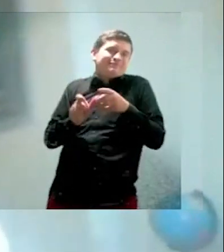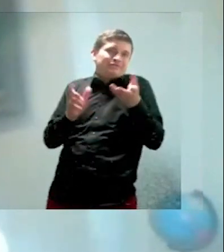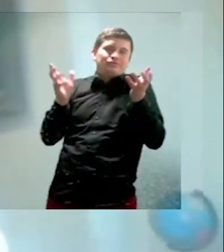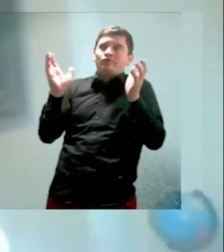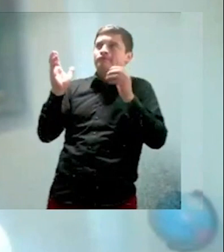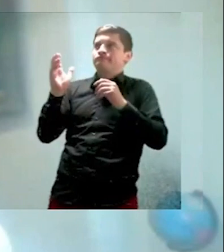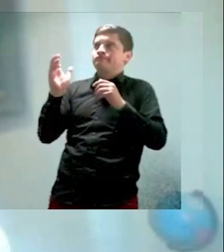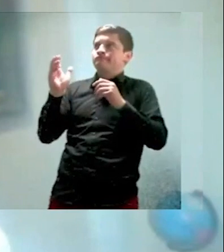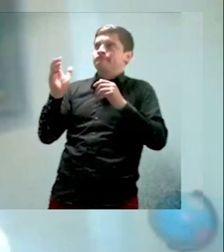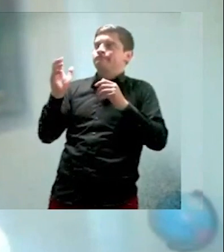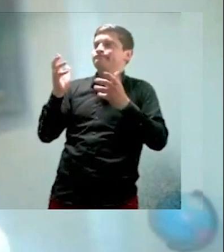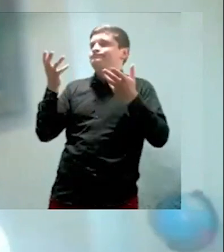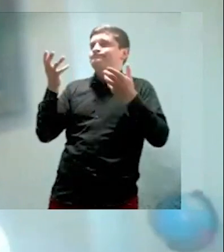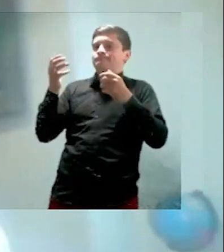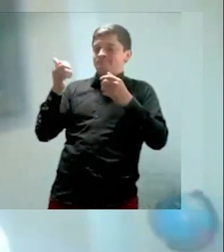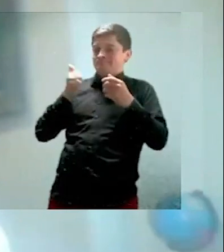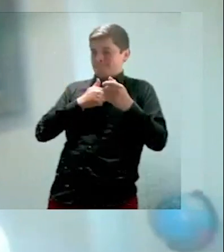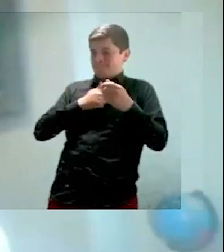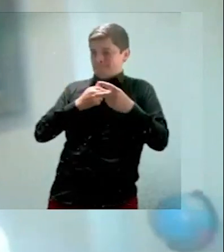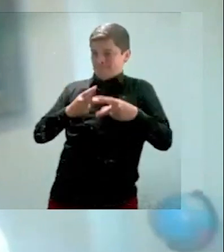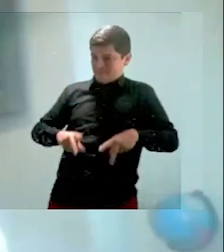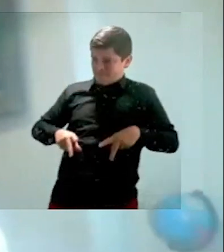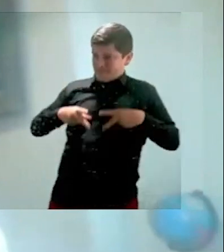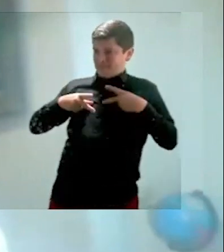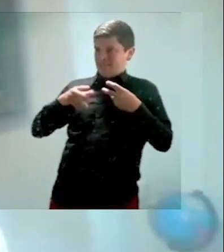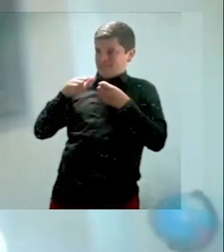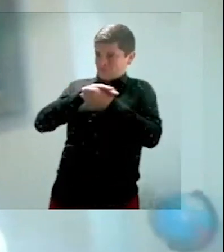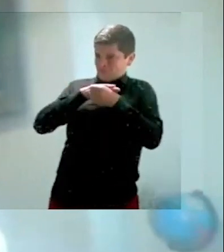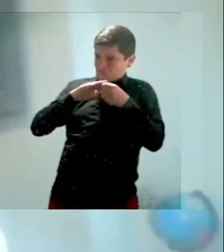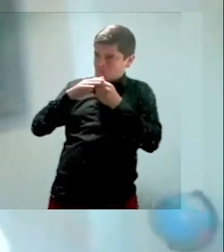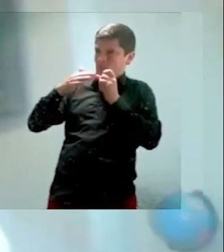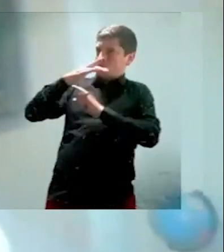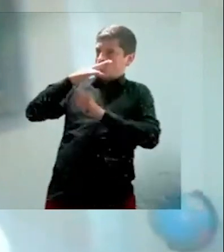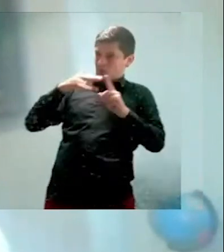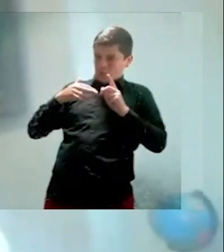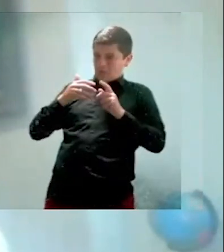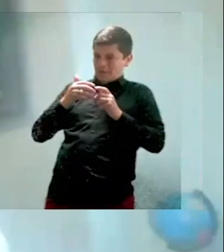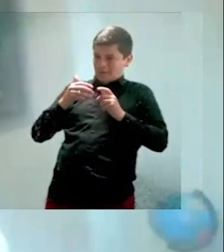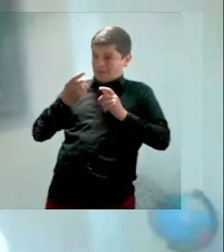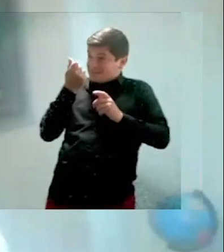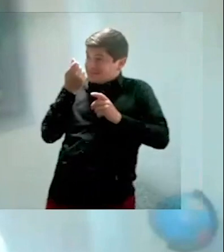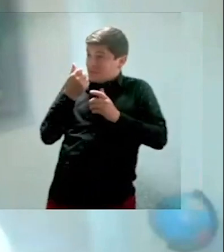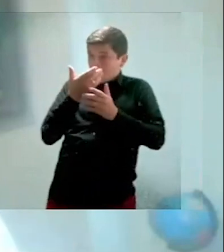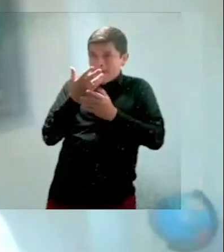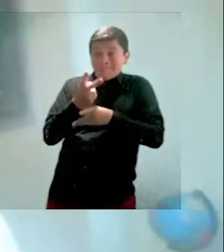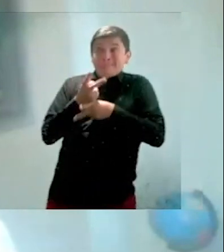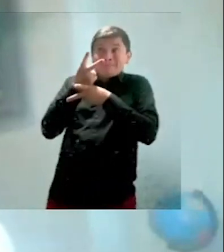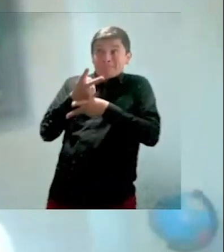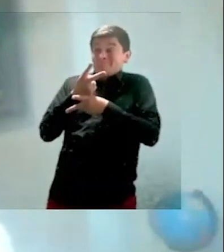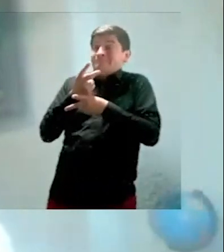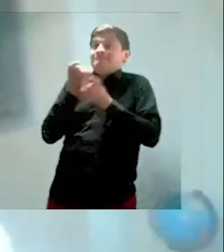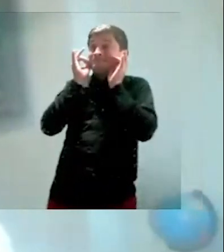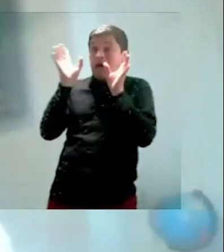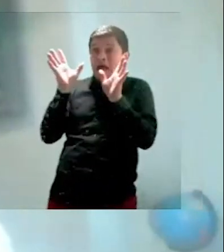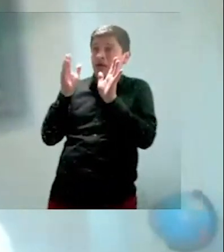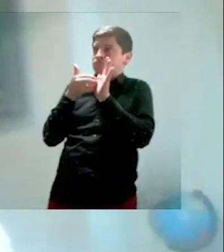utilizando ese concepto de resiliencia, que significa que una persona puede salir, está en unas malas condiciones, pero puede salir